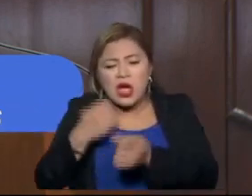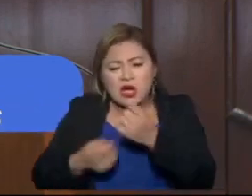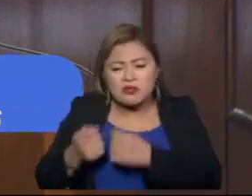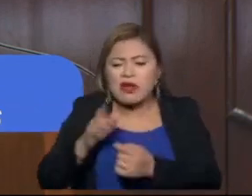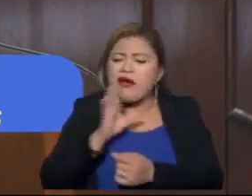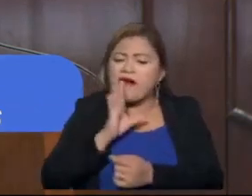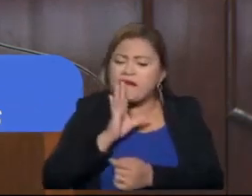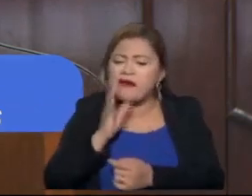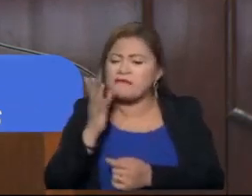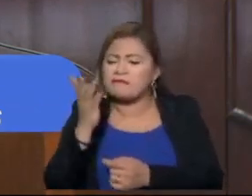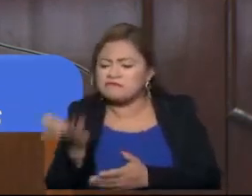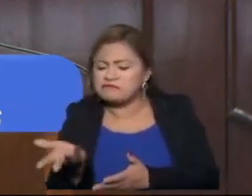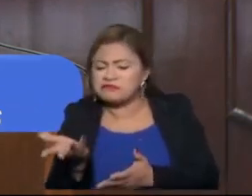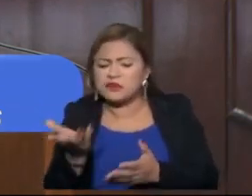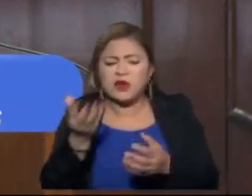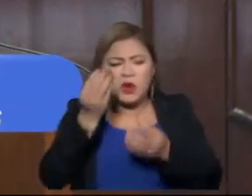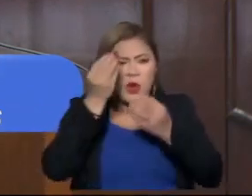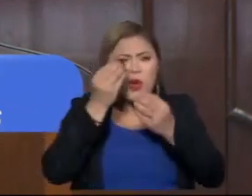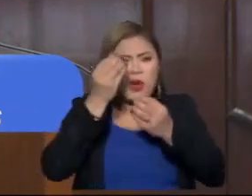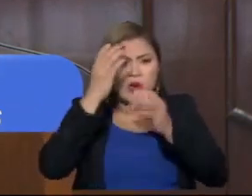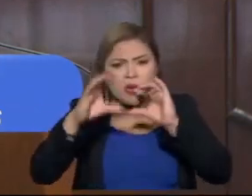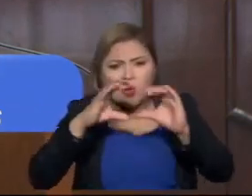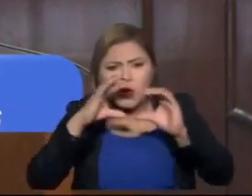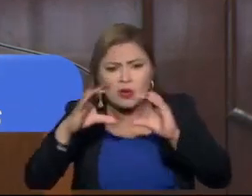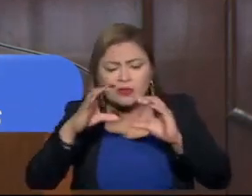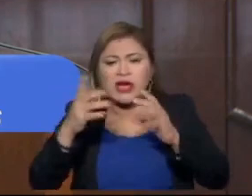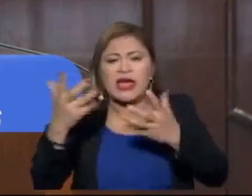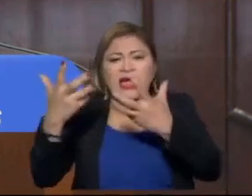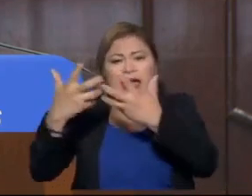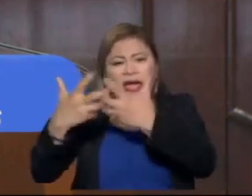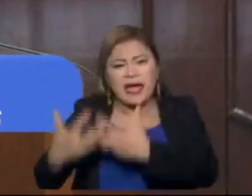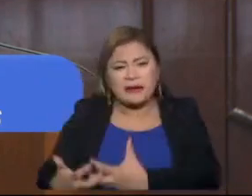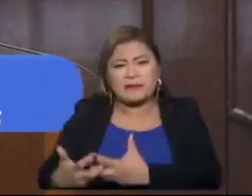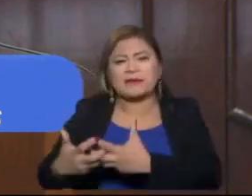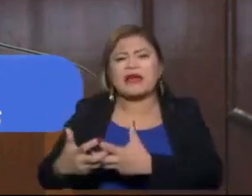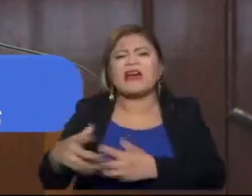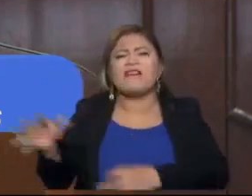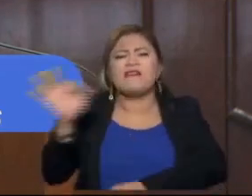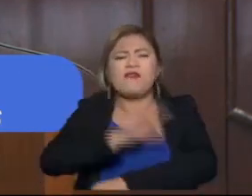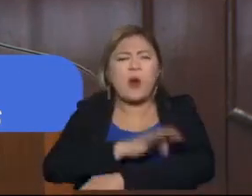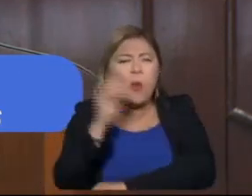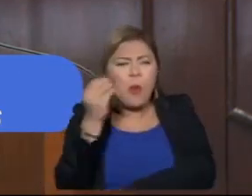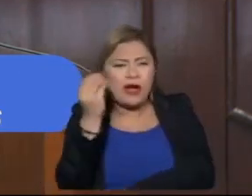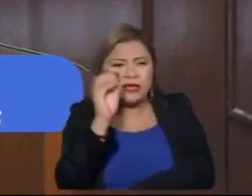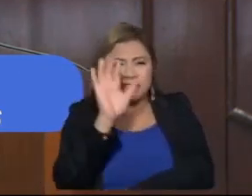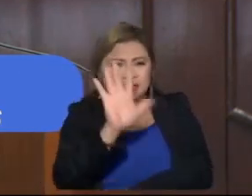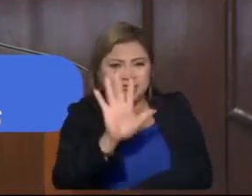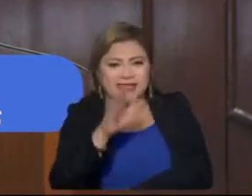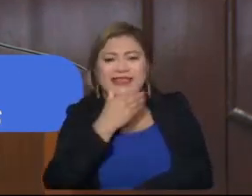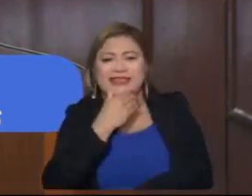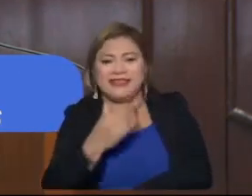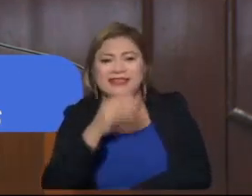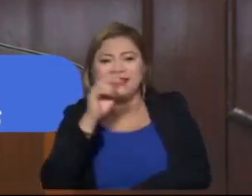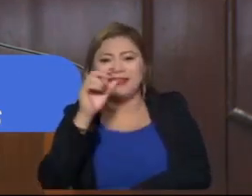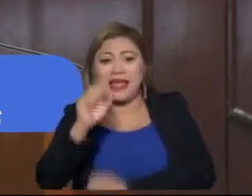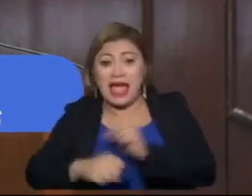comunicó formalmente a la empresa el 5 de diciembre del 2023 la finalización de